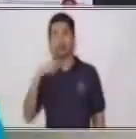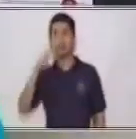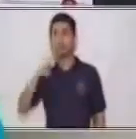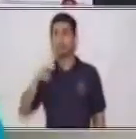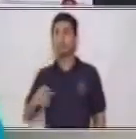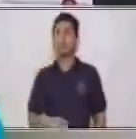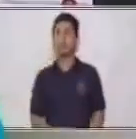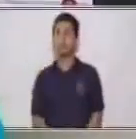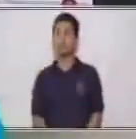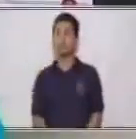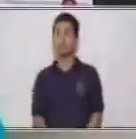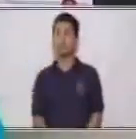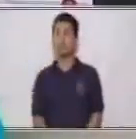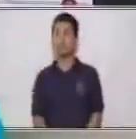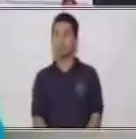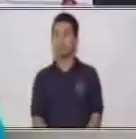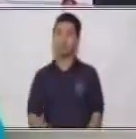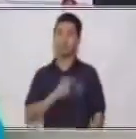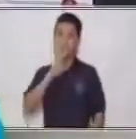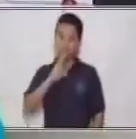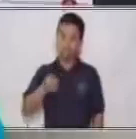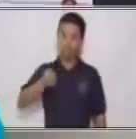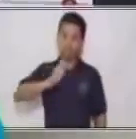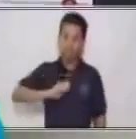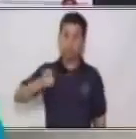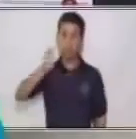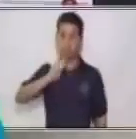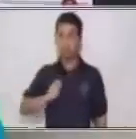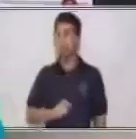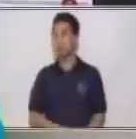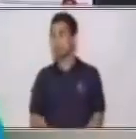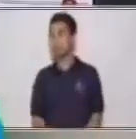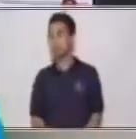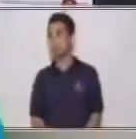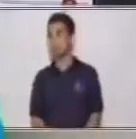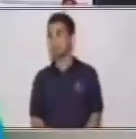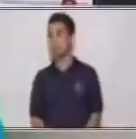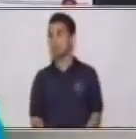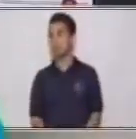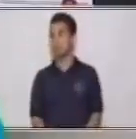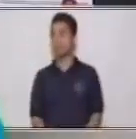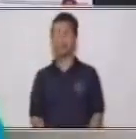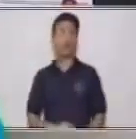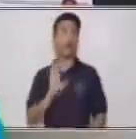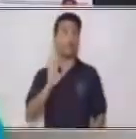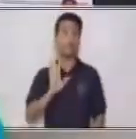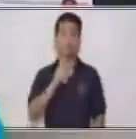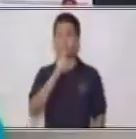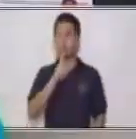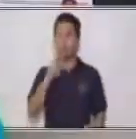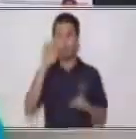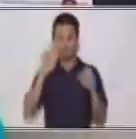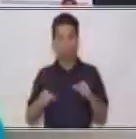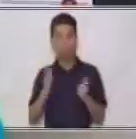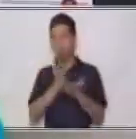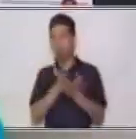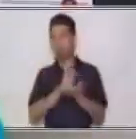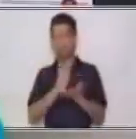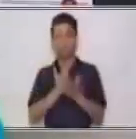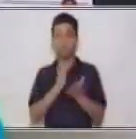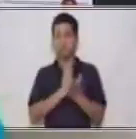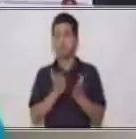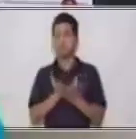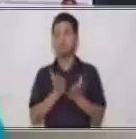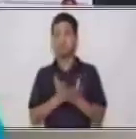Necesitaríamos 3 cucharas de Royal. Así es como un cocinero o un repostero va haciendo